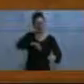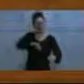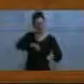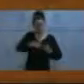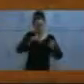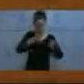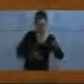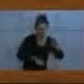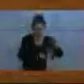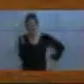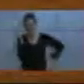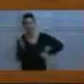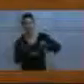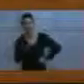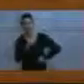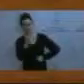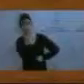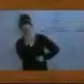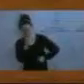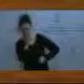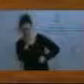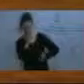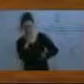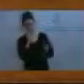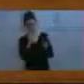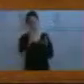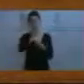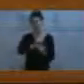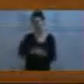también en este tema. También en este tema.